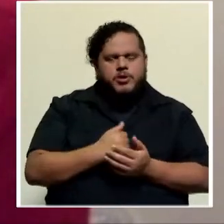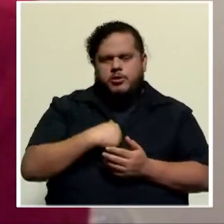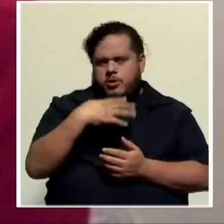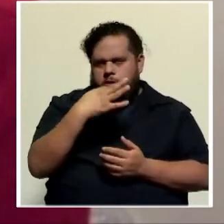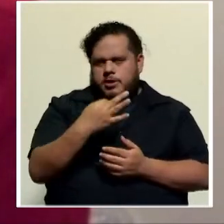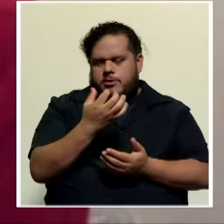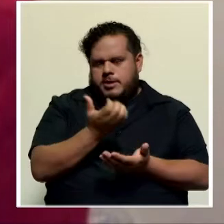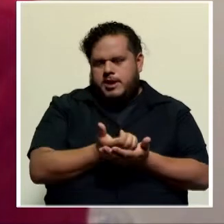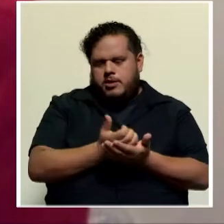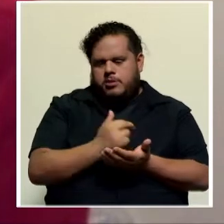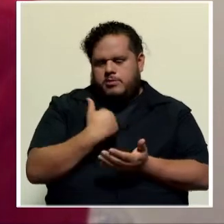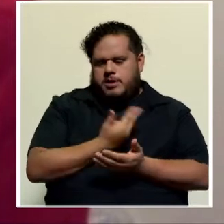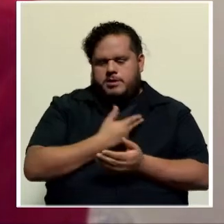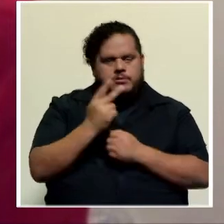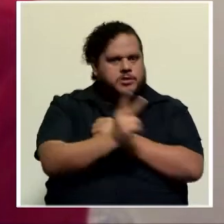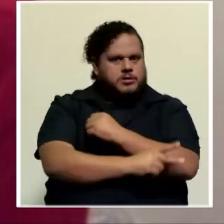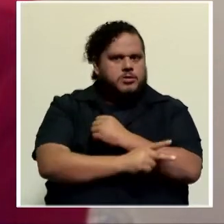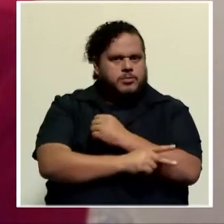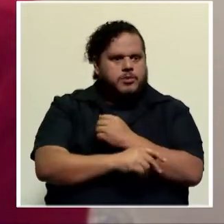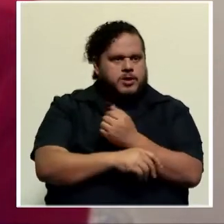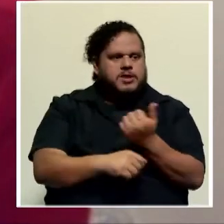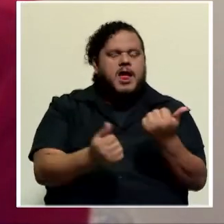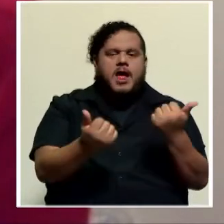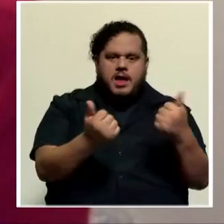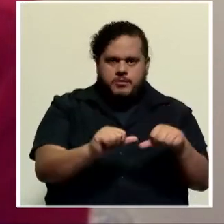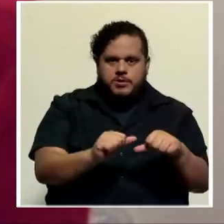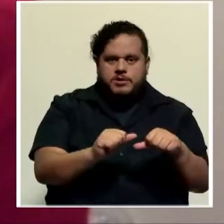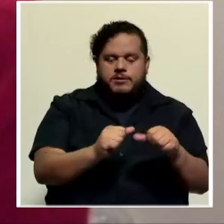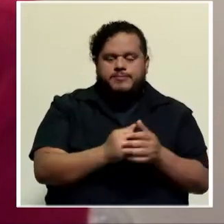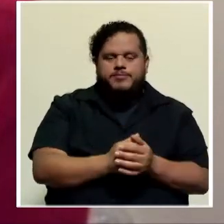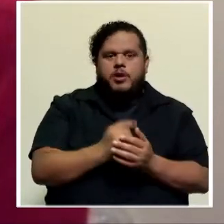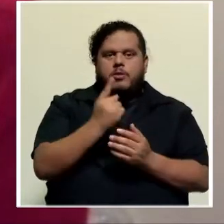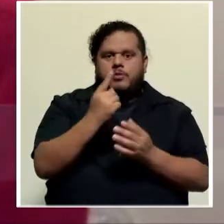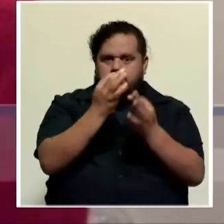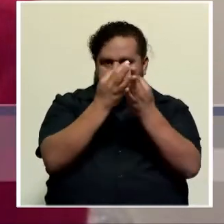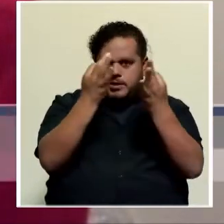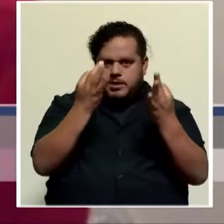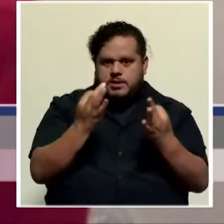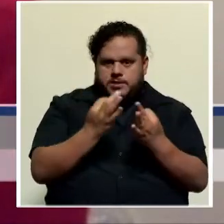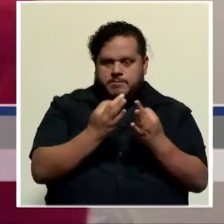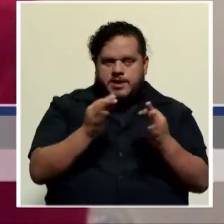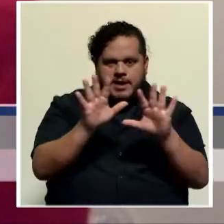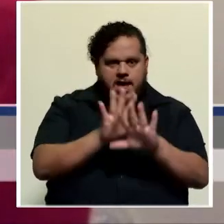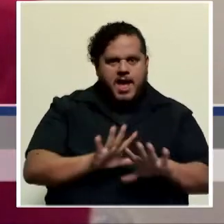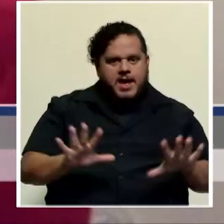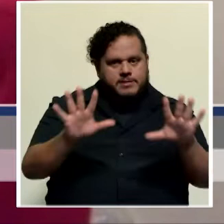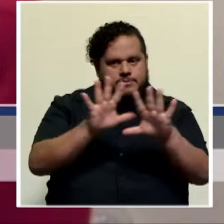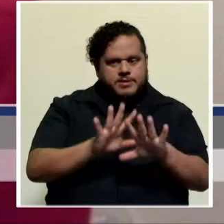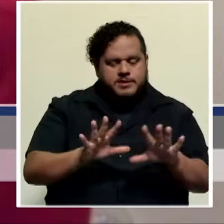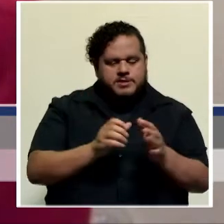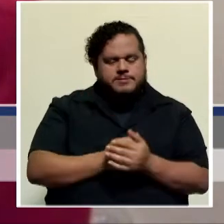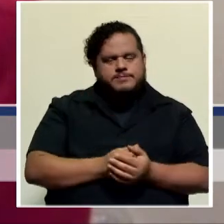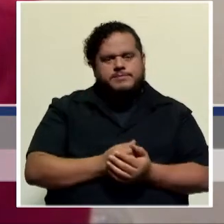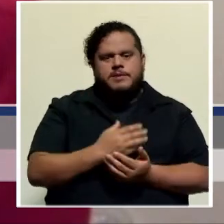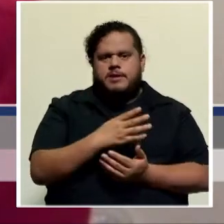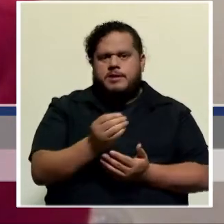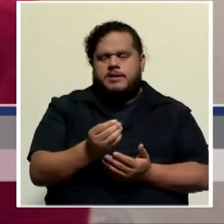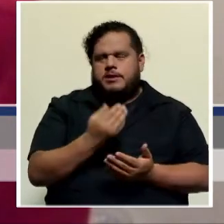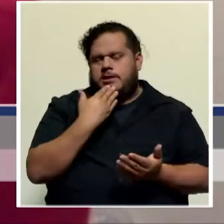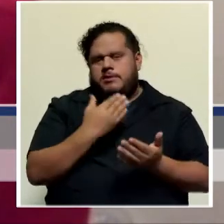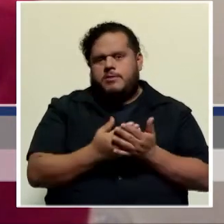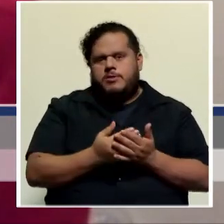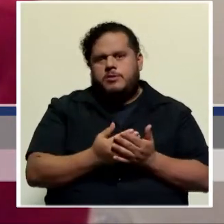economía de nuestro país apuesta por una imagen ambiental, y